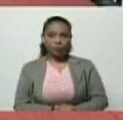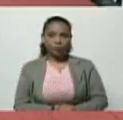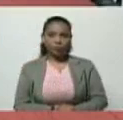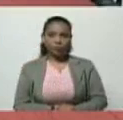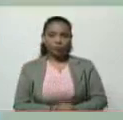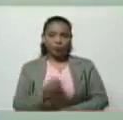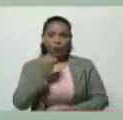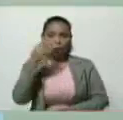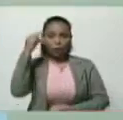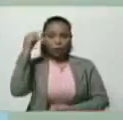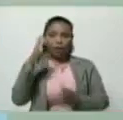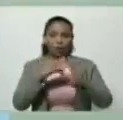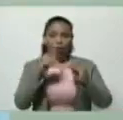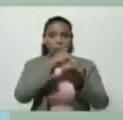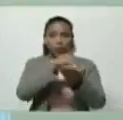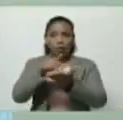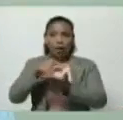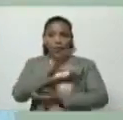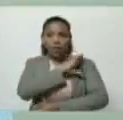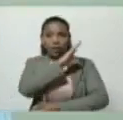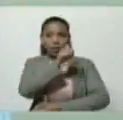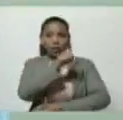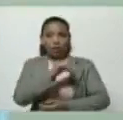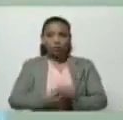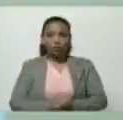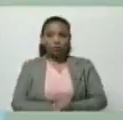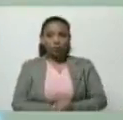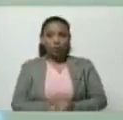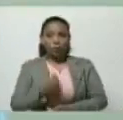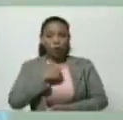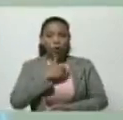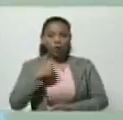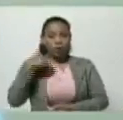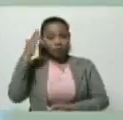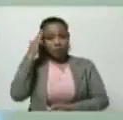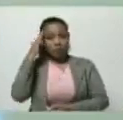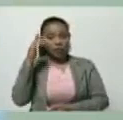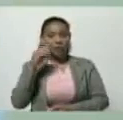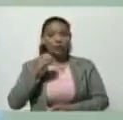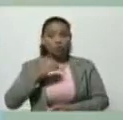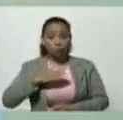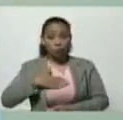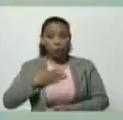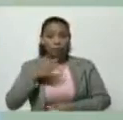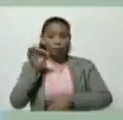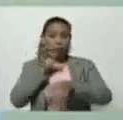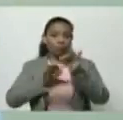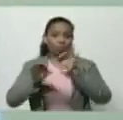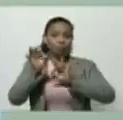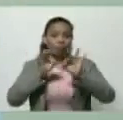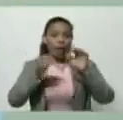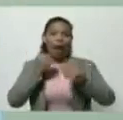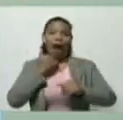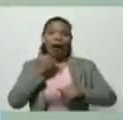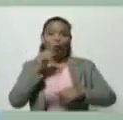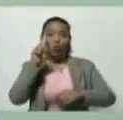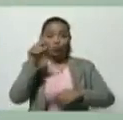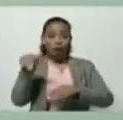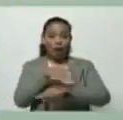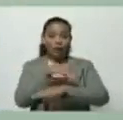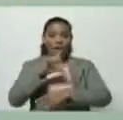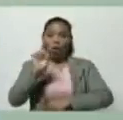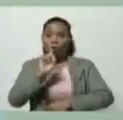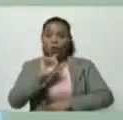Buenos días a todos los miembros de la dirección. Quisiera saber si nos puede explicar, en caso de que en una calle no